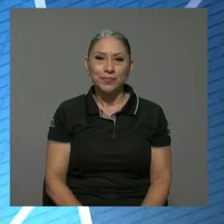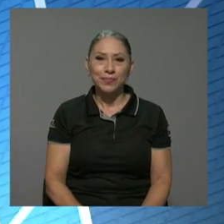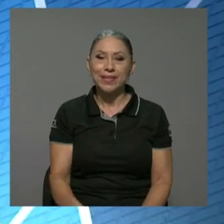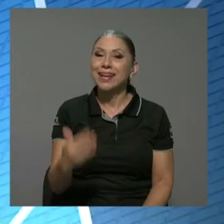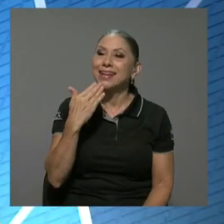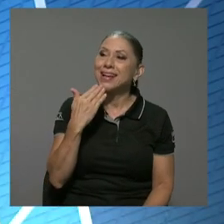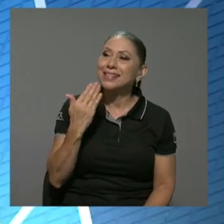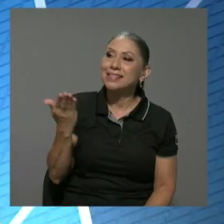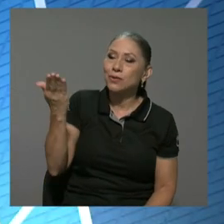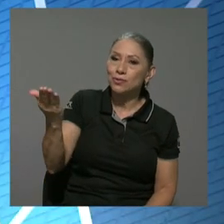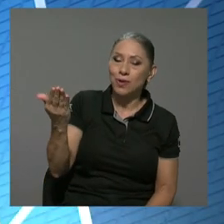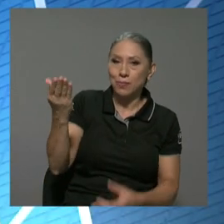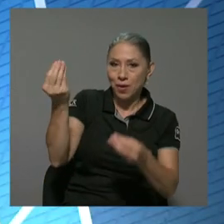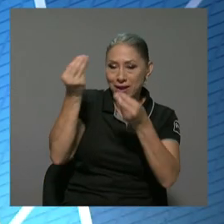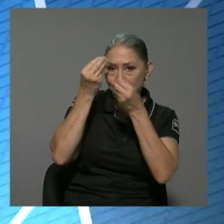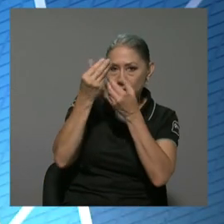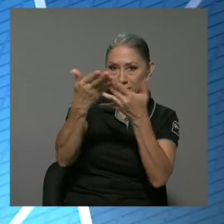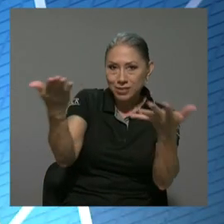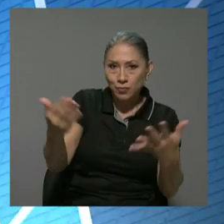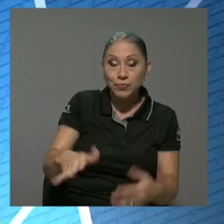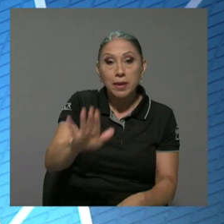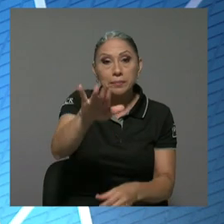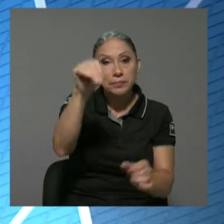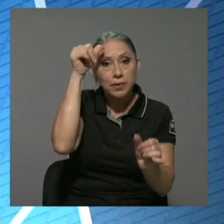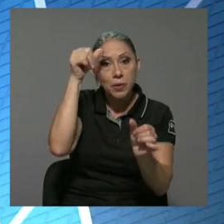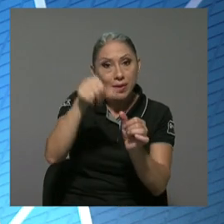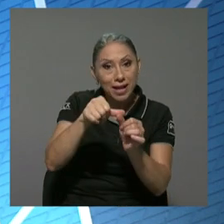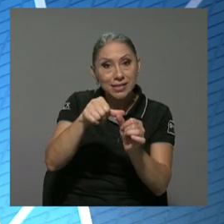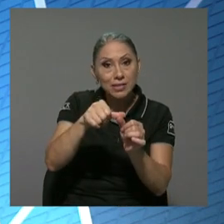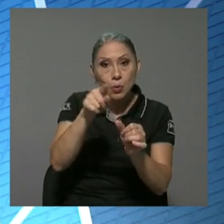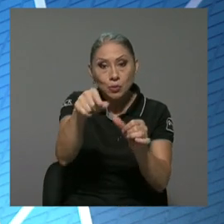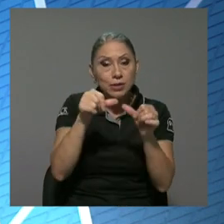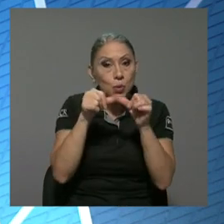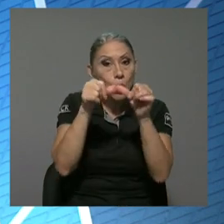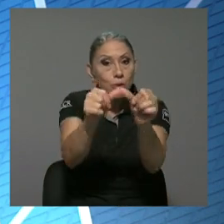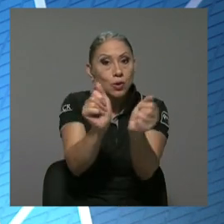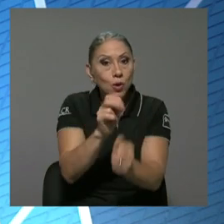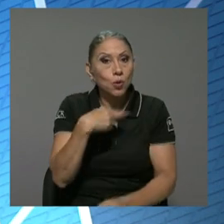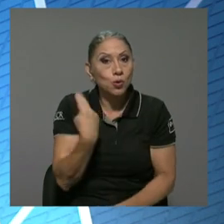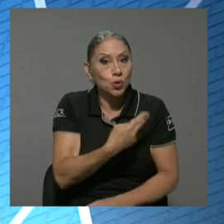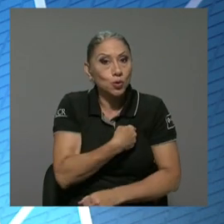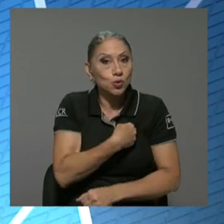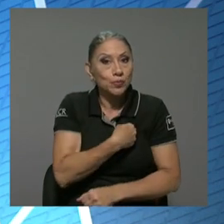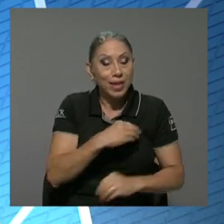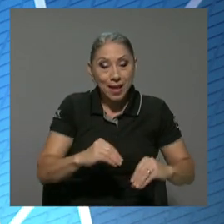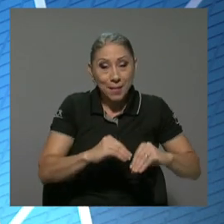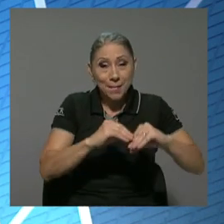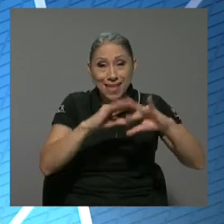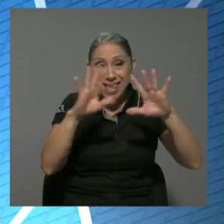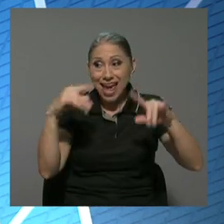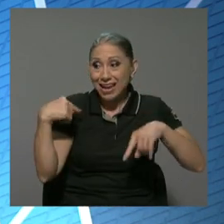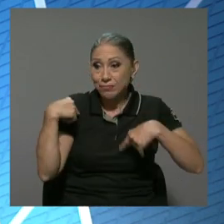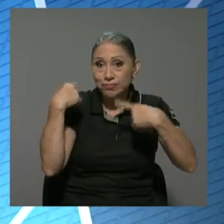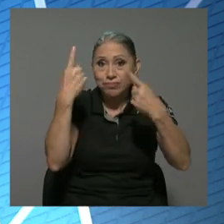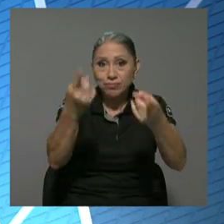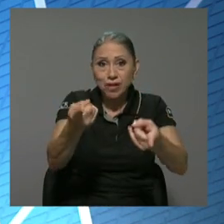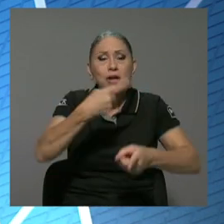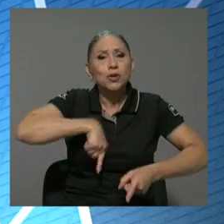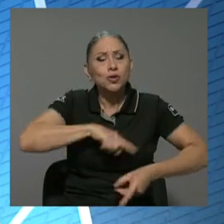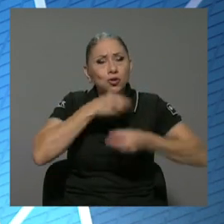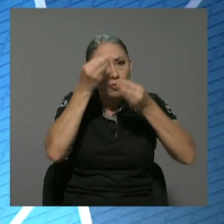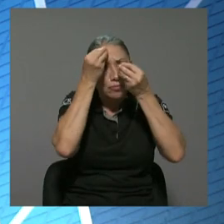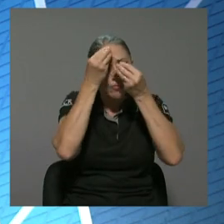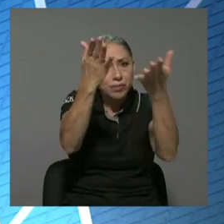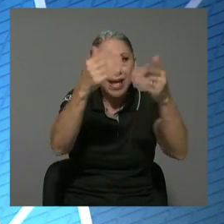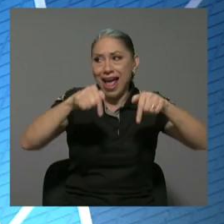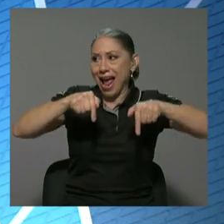Gracias a José por esta información. Recordarles que se mantengan con nosotros porque a lo largo de toda la mañana les vamos a estar brindando información acá